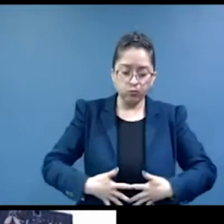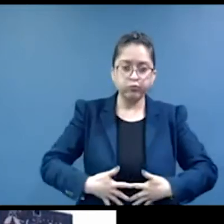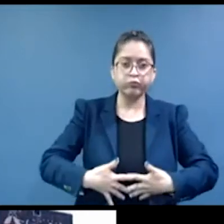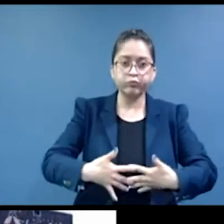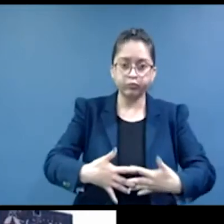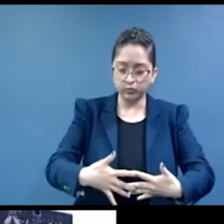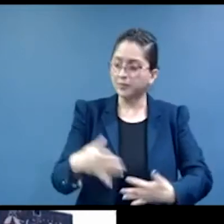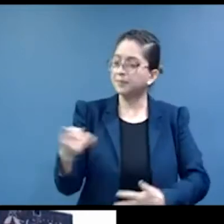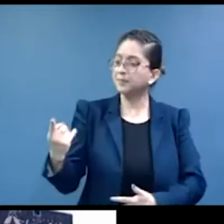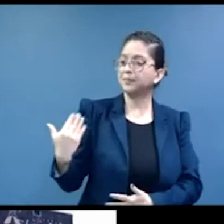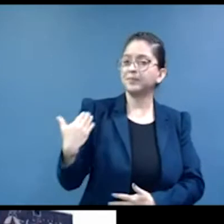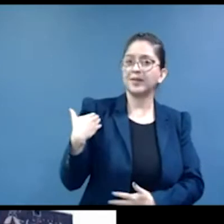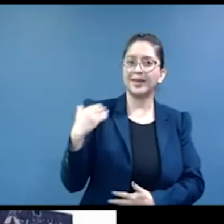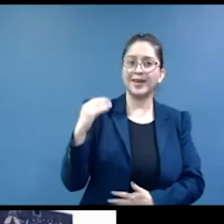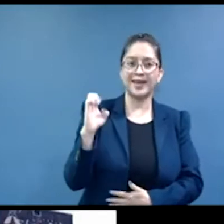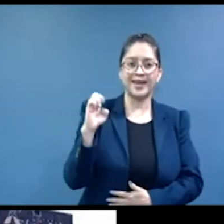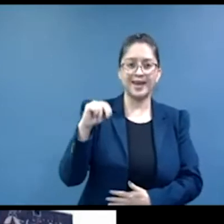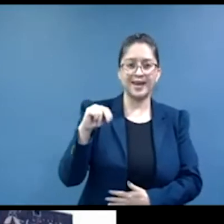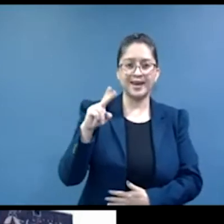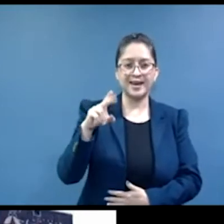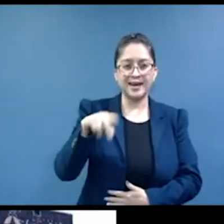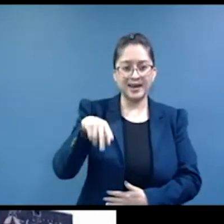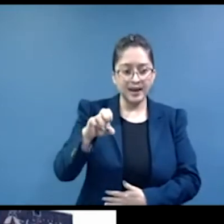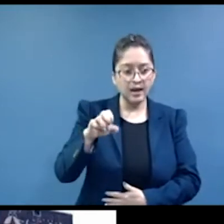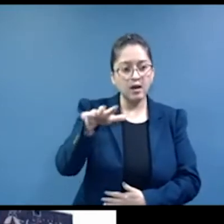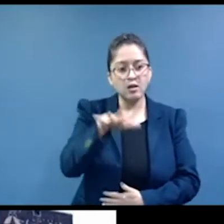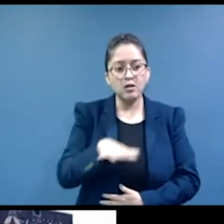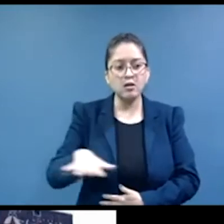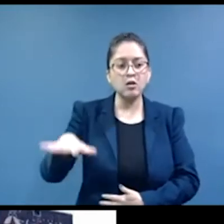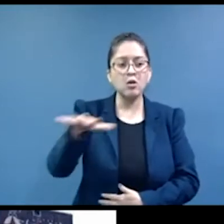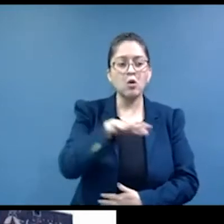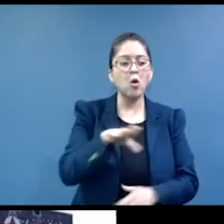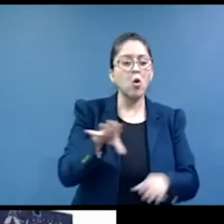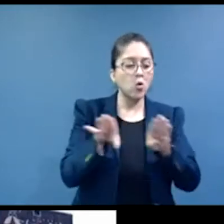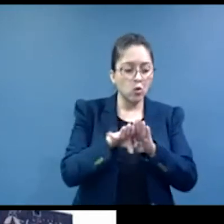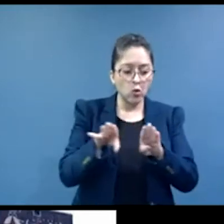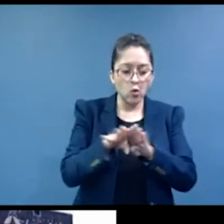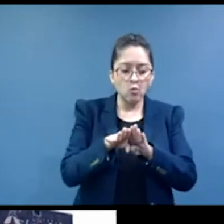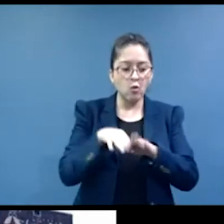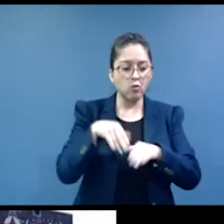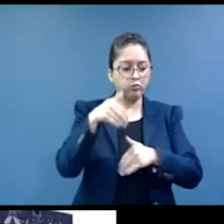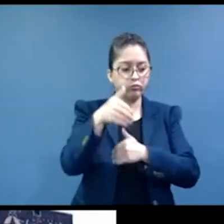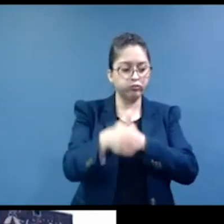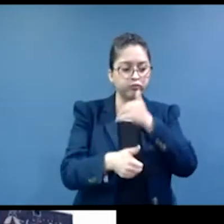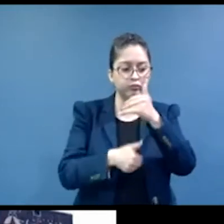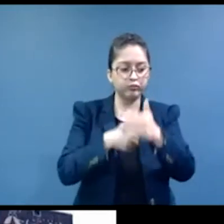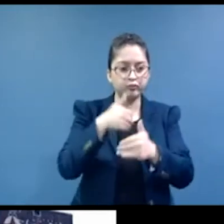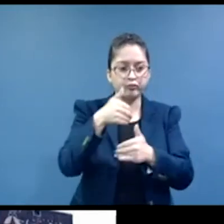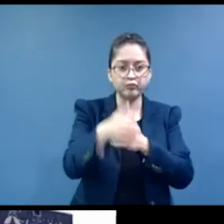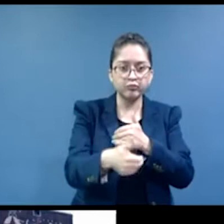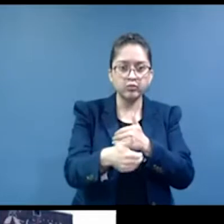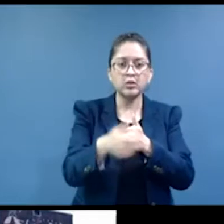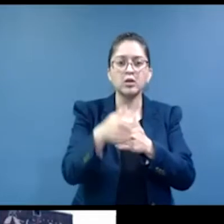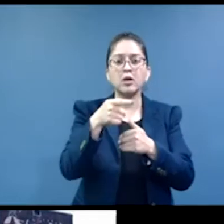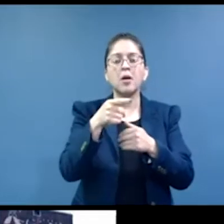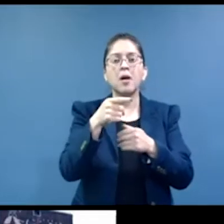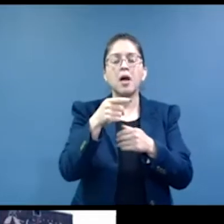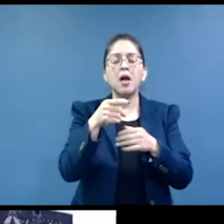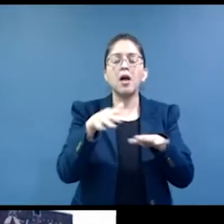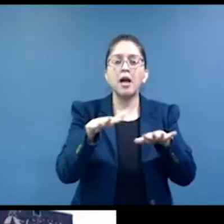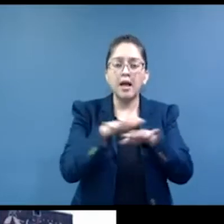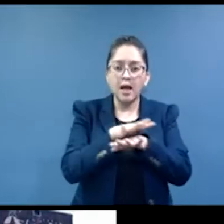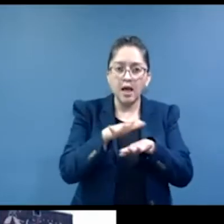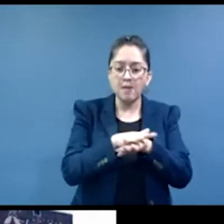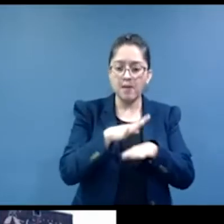Enrique, ayer GIRE presentó este informe El camino hacia la justicia reproductiva, una década de avances y pendientes, que incluye un capítulo